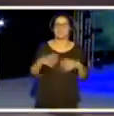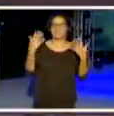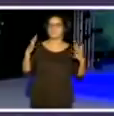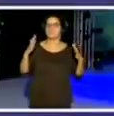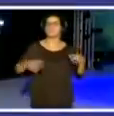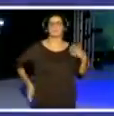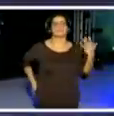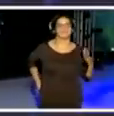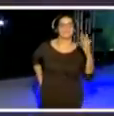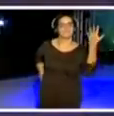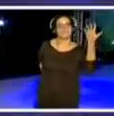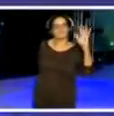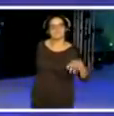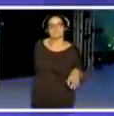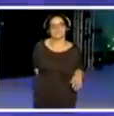Para papá.